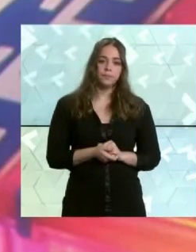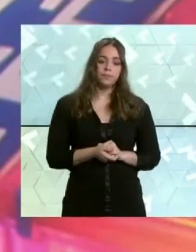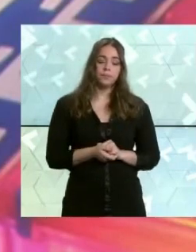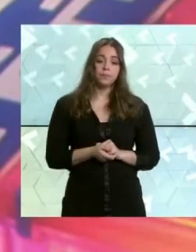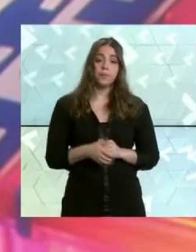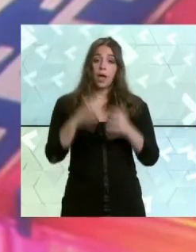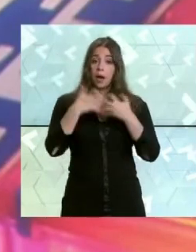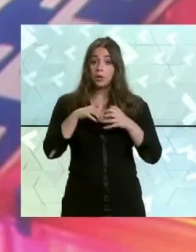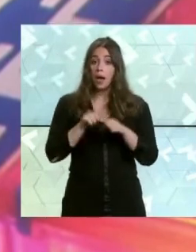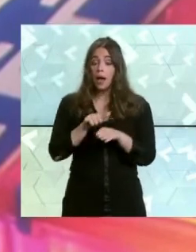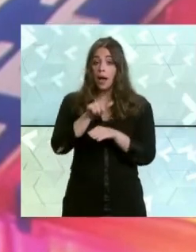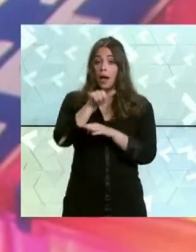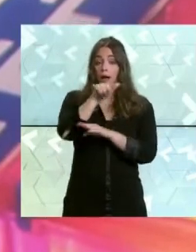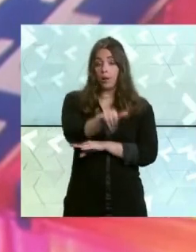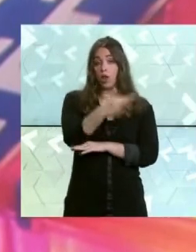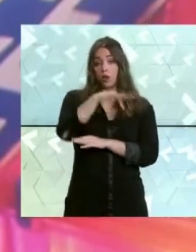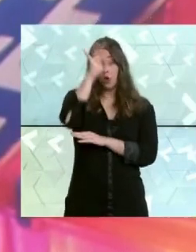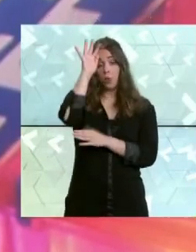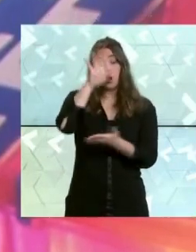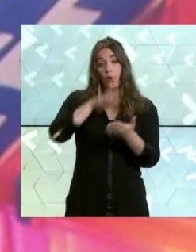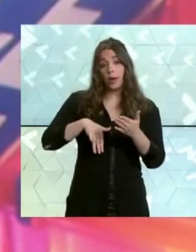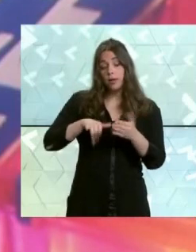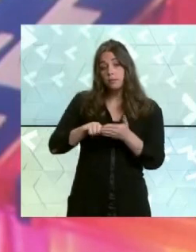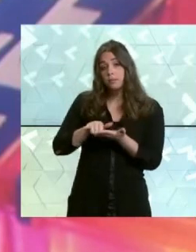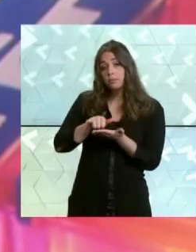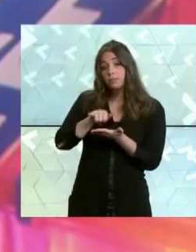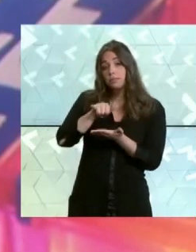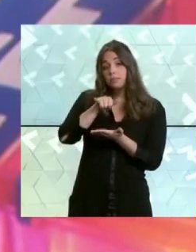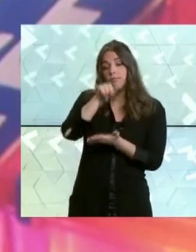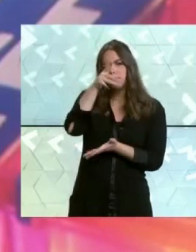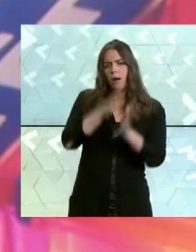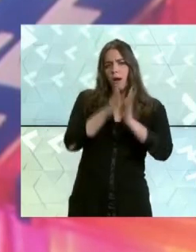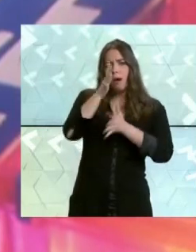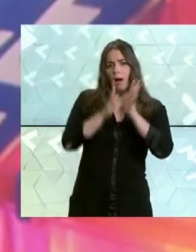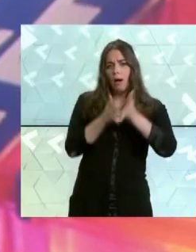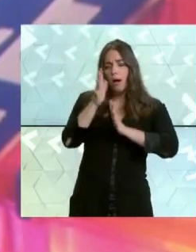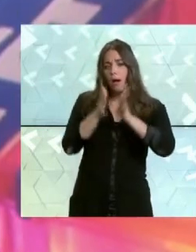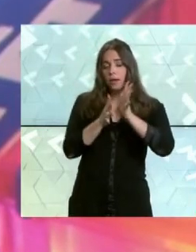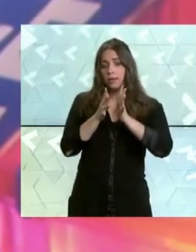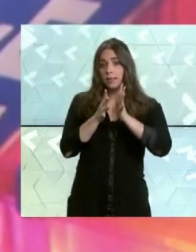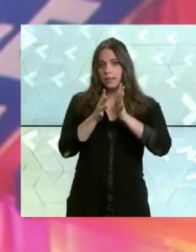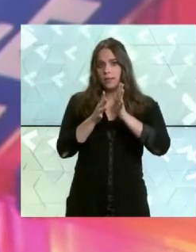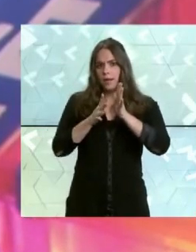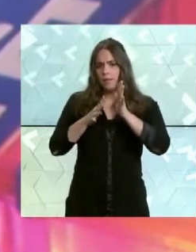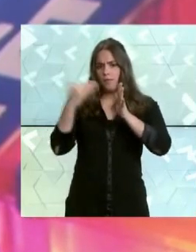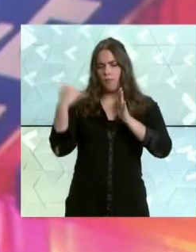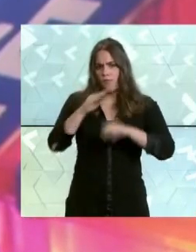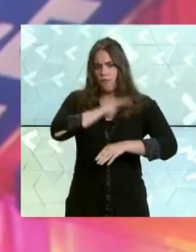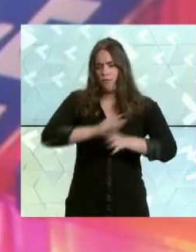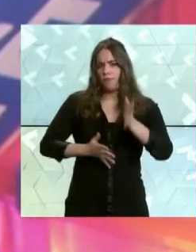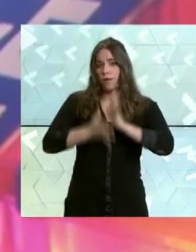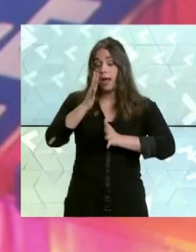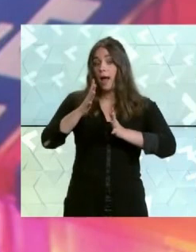el motor de un avión que despegaba este domingo de barcelona con destino a tel aviv se incendió en pleno vuelo provocando llamaradas de varios metros el